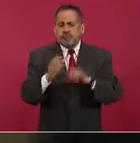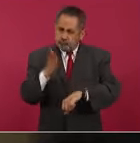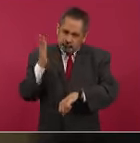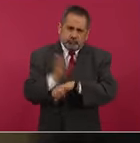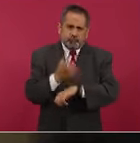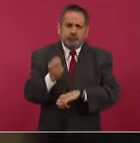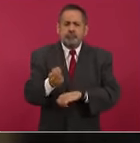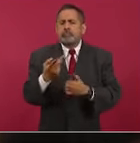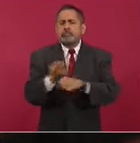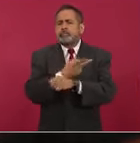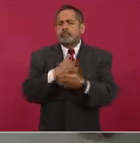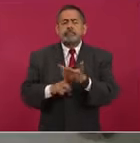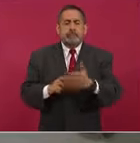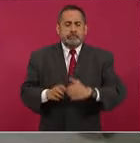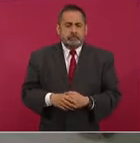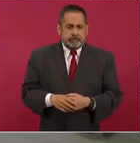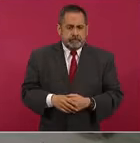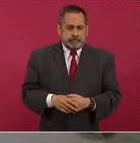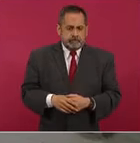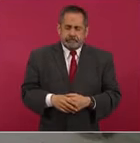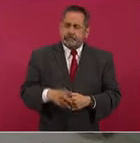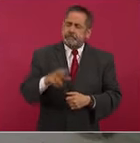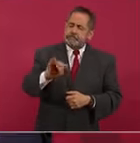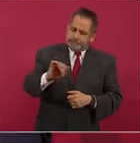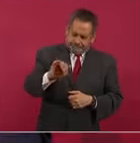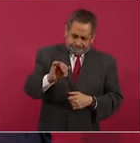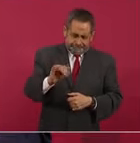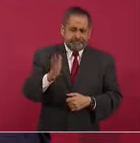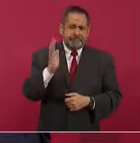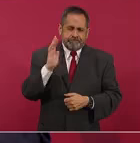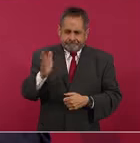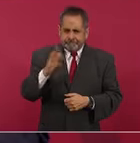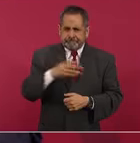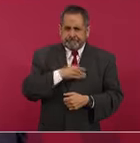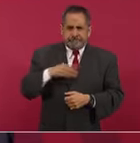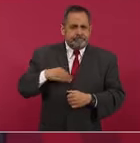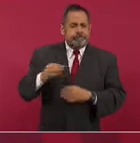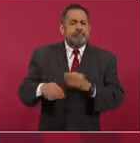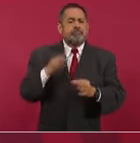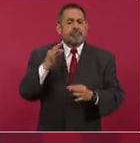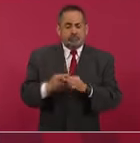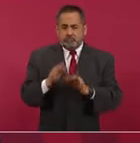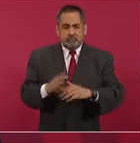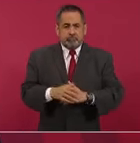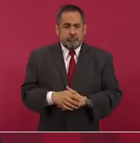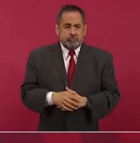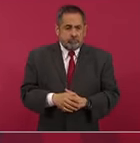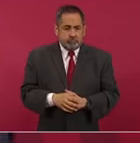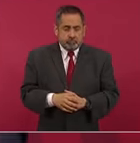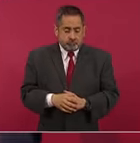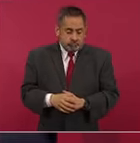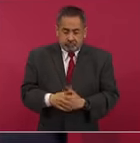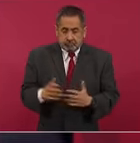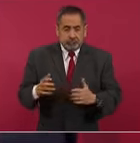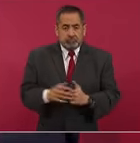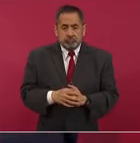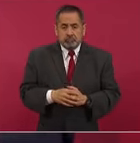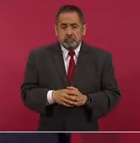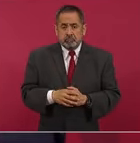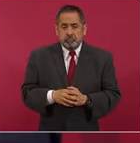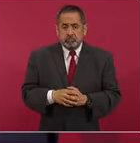contra ellos? Sí, hemos avanzado y estamos cumpliendo. Y no tengo nada de